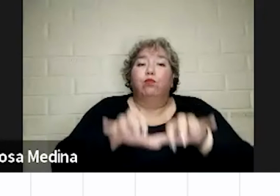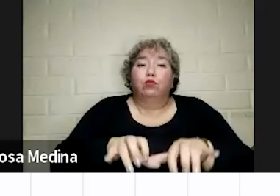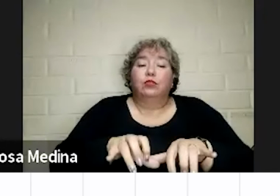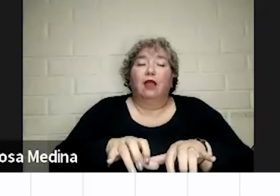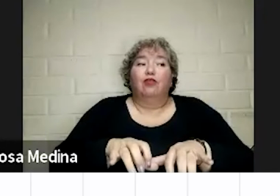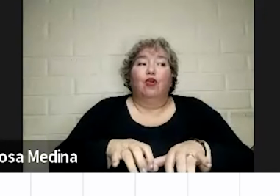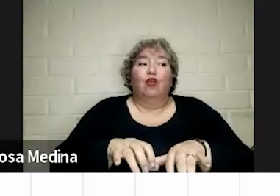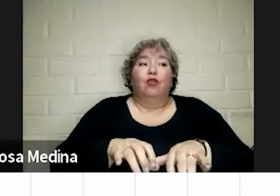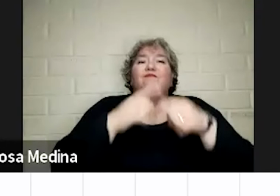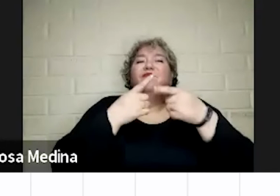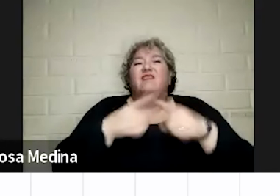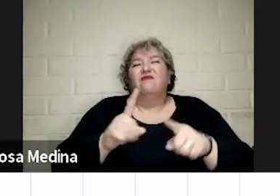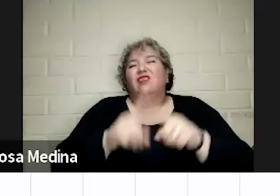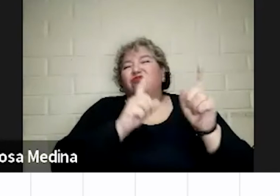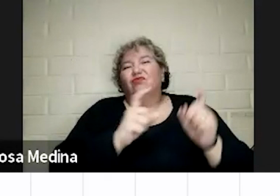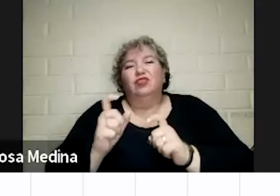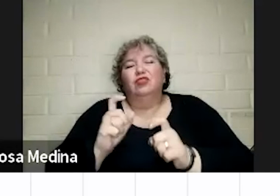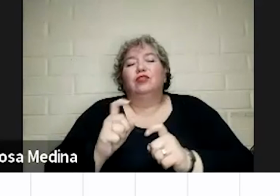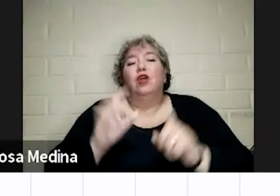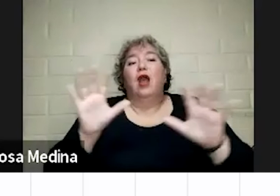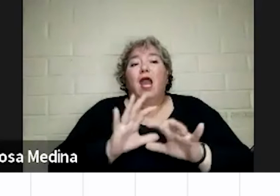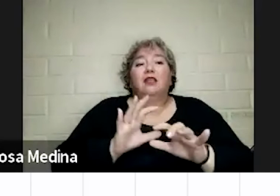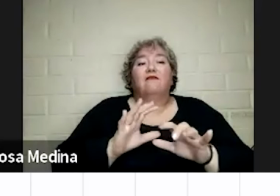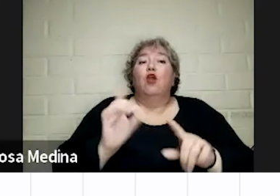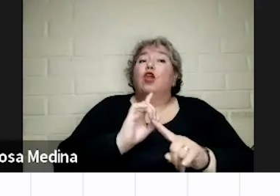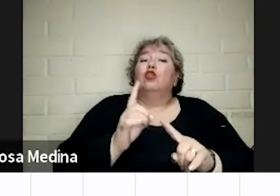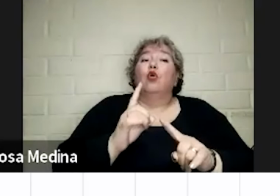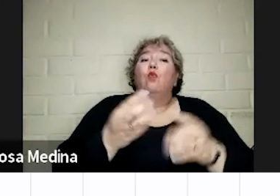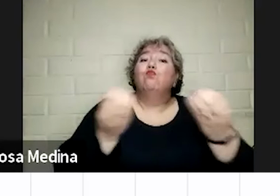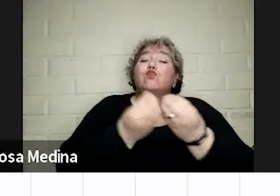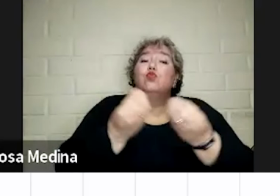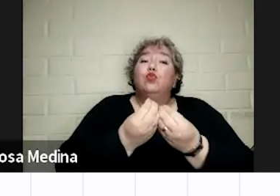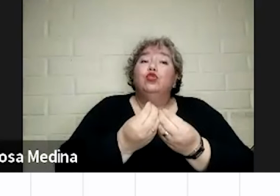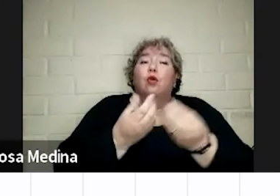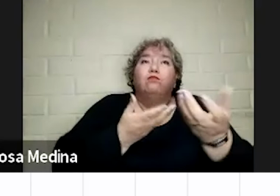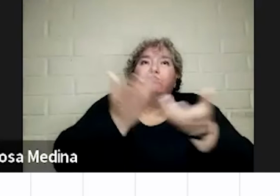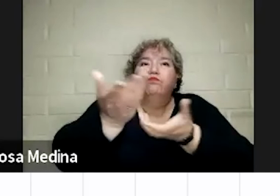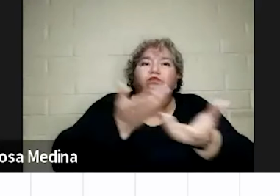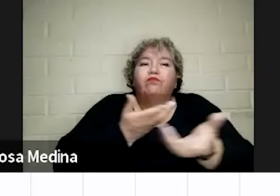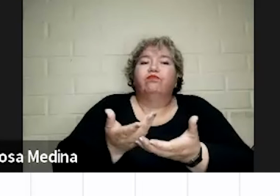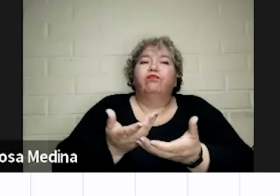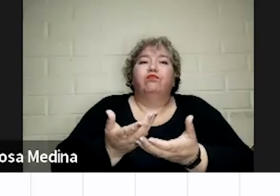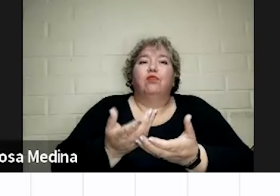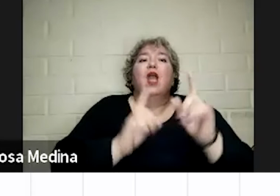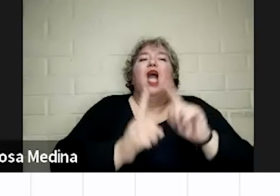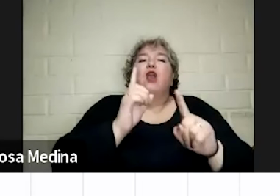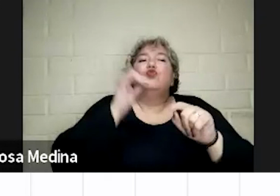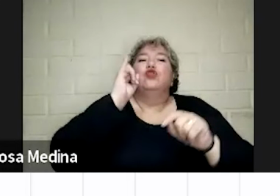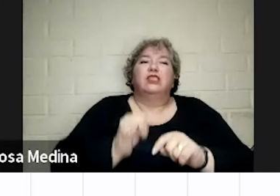es controvertido, hay algunas personas que dicen que no hay mucha transferencia de los juegos, otros que sí, pero ahí,